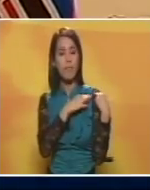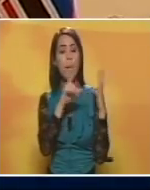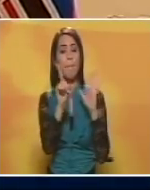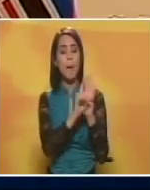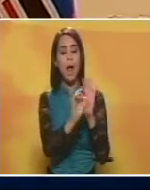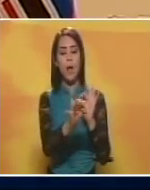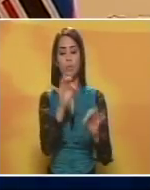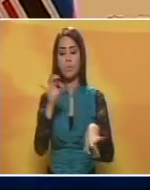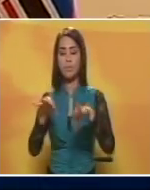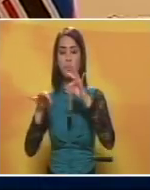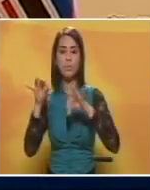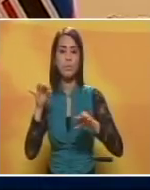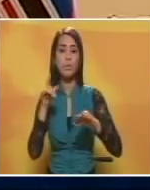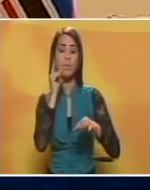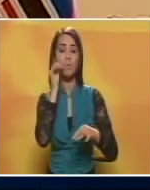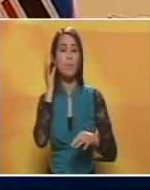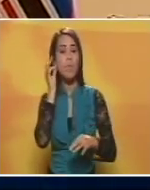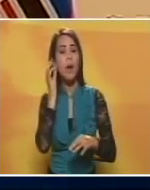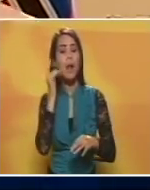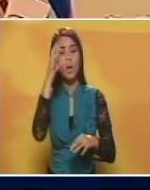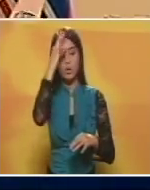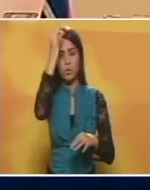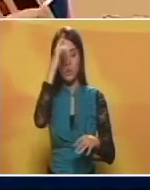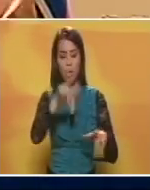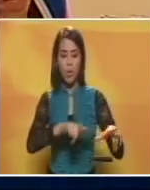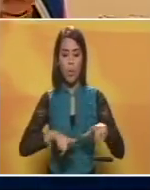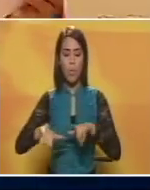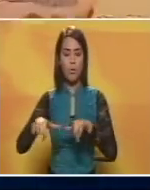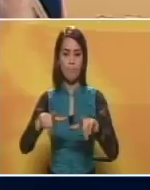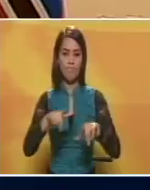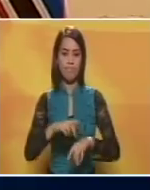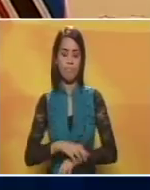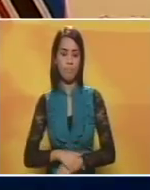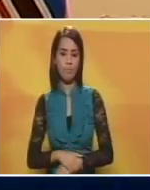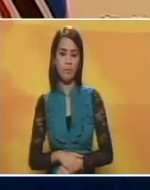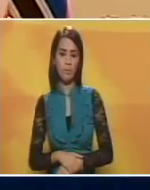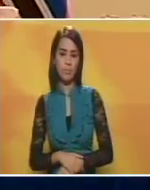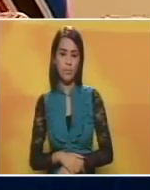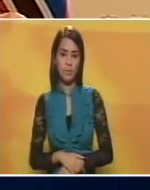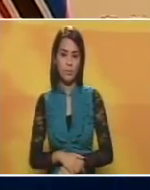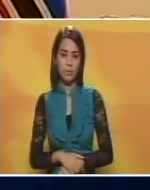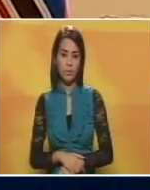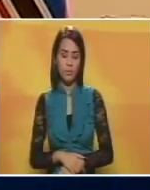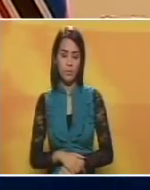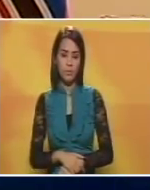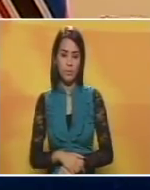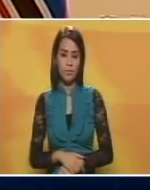legisladoras o legisladores a los consejos legislativos estadales.